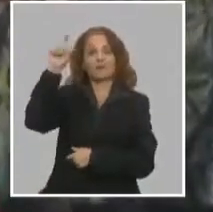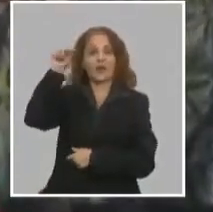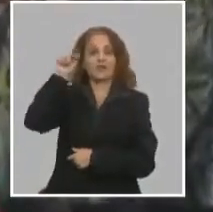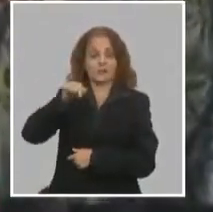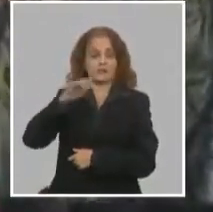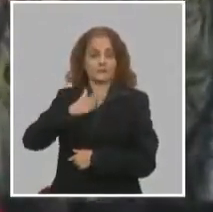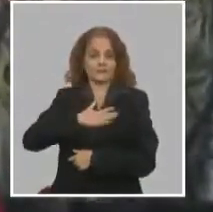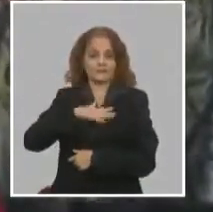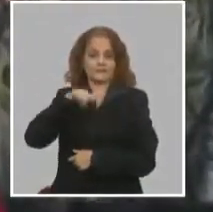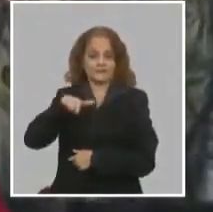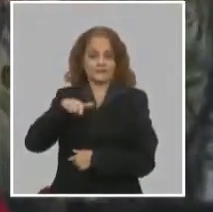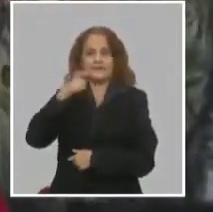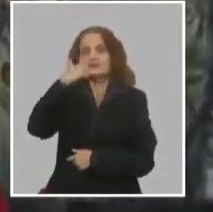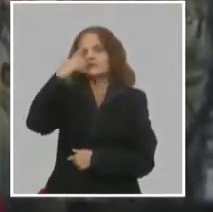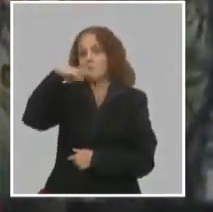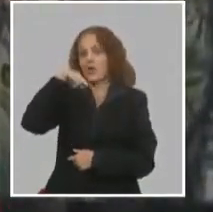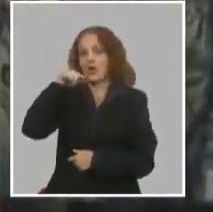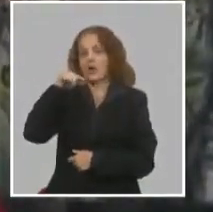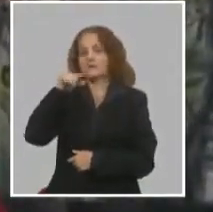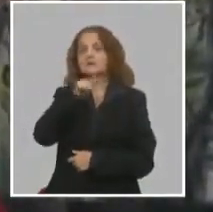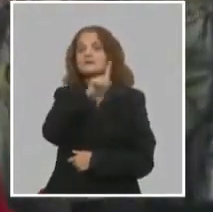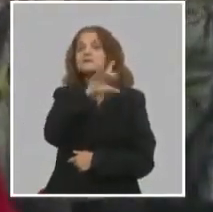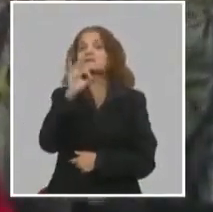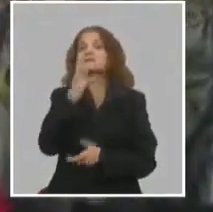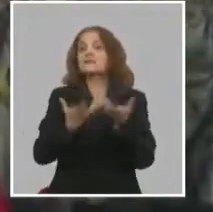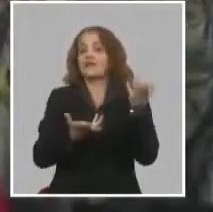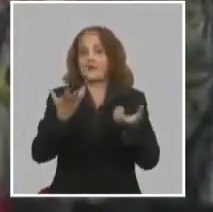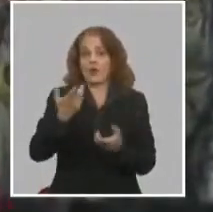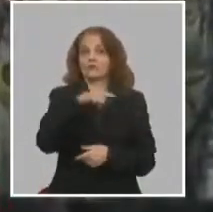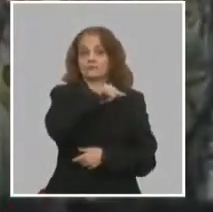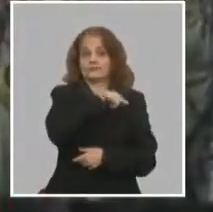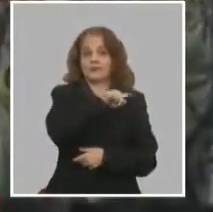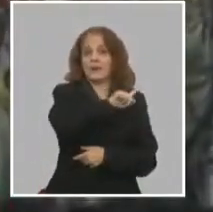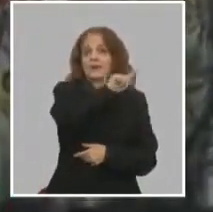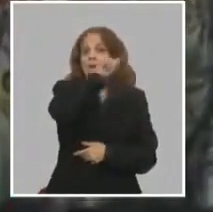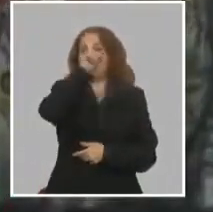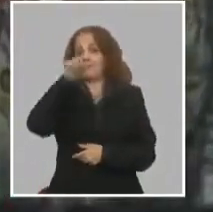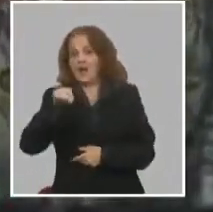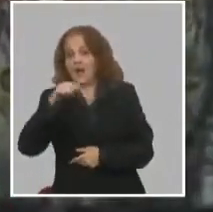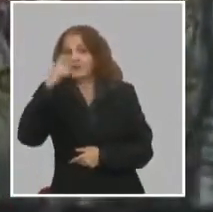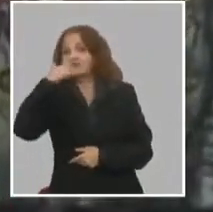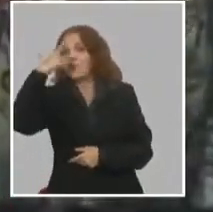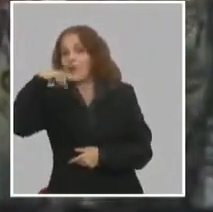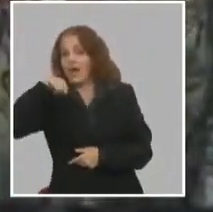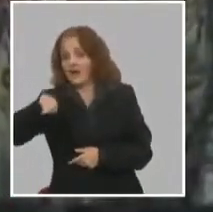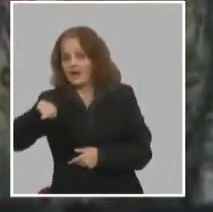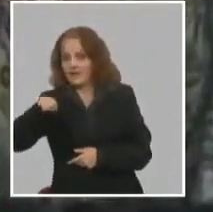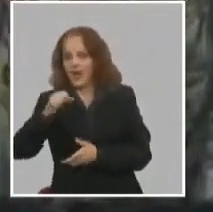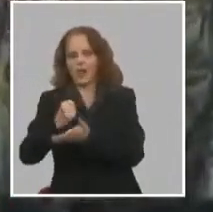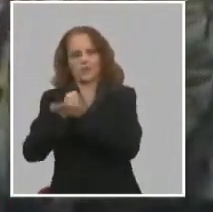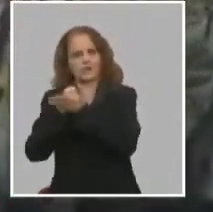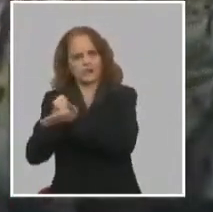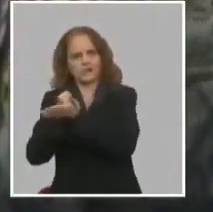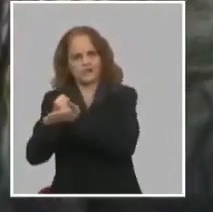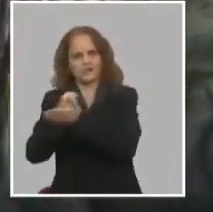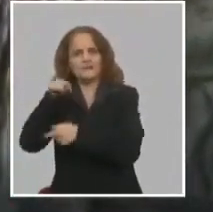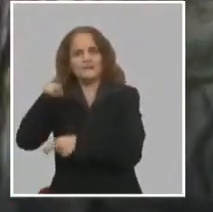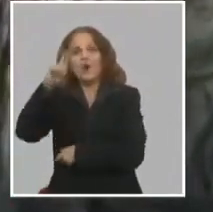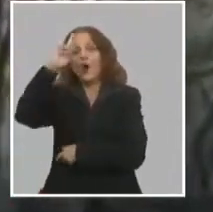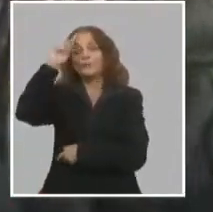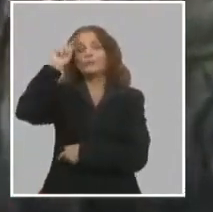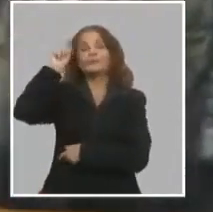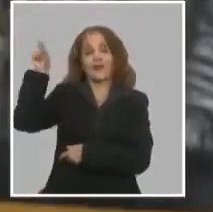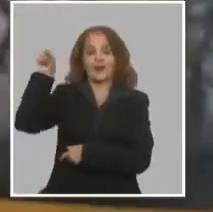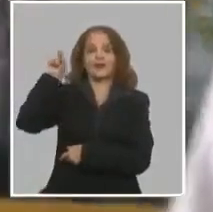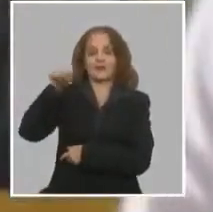Gustavo Arteveguía Lima en la provincia de Cienfuegos y está aportando aquí su ayuda solidaria en el Hospital Roberto Rodríguez de Morón.